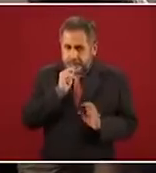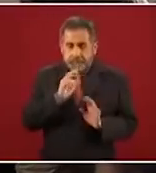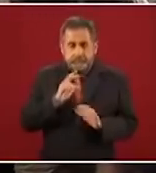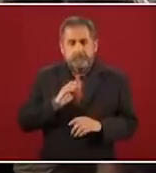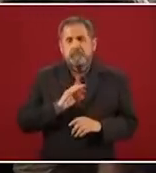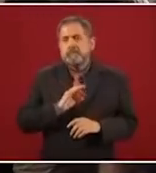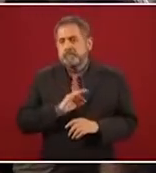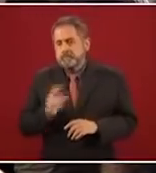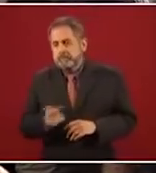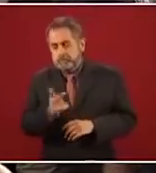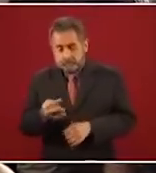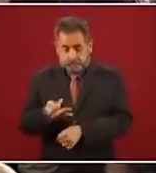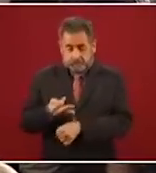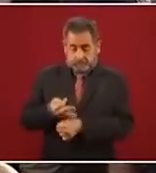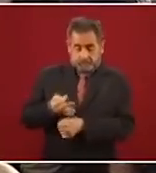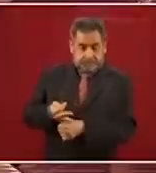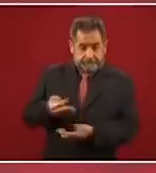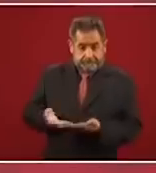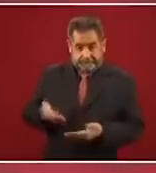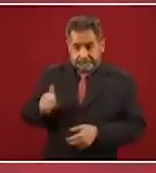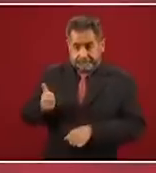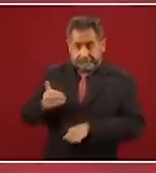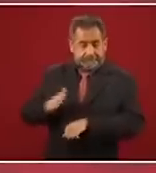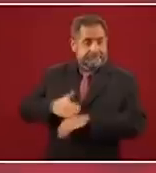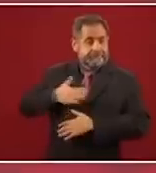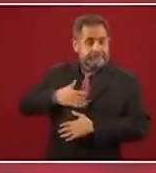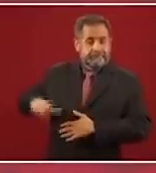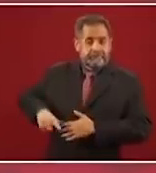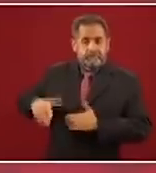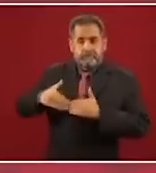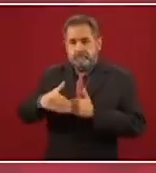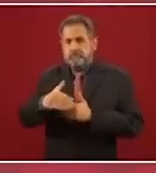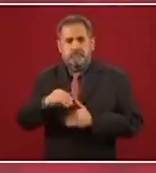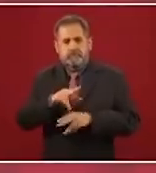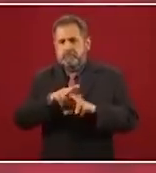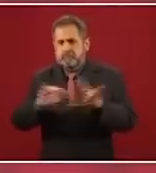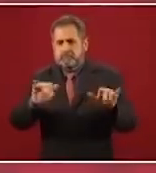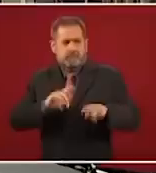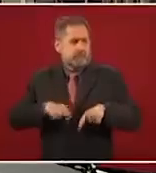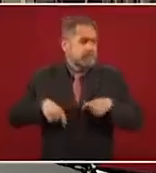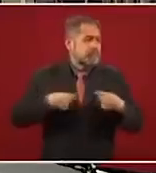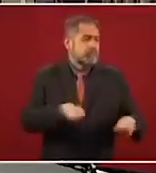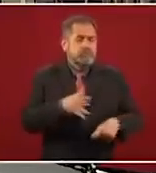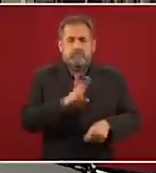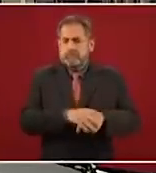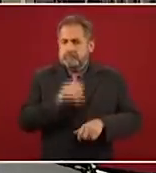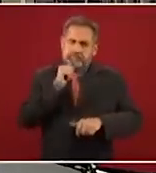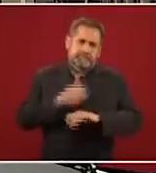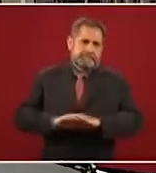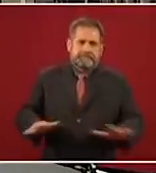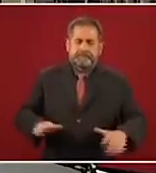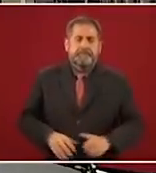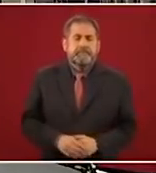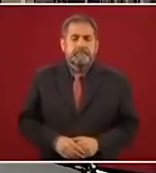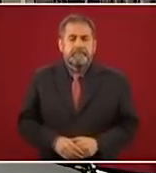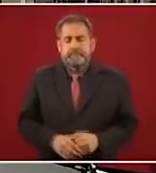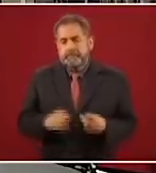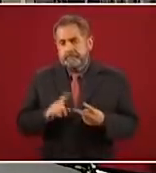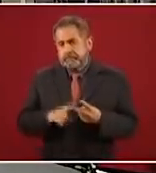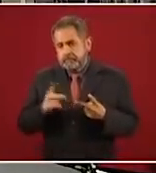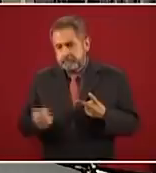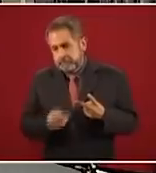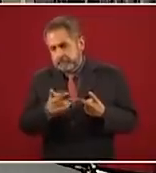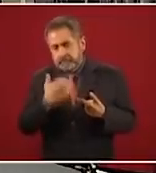que sí puedo decir es que en esta administración no hemos dado ninguna concesión. Gracias, presidente. Y el segundo tema que le quería